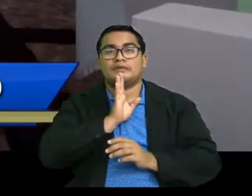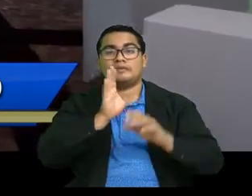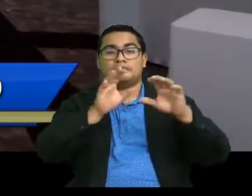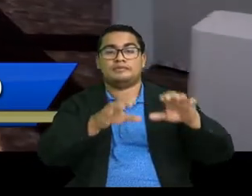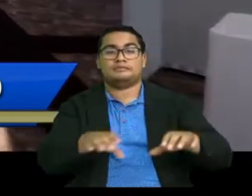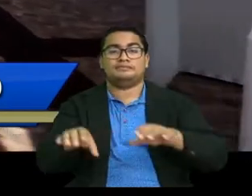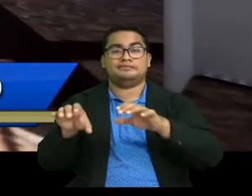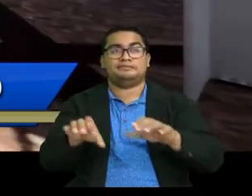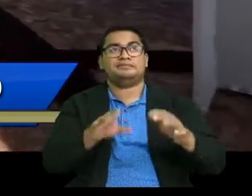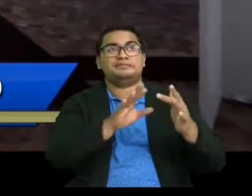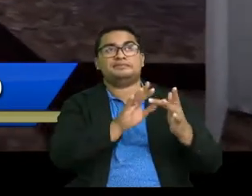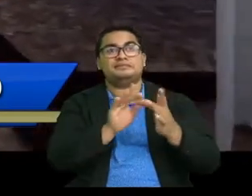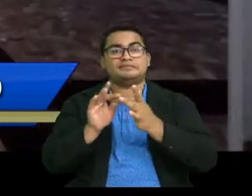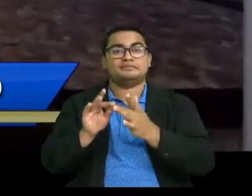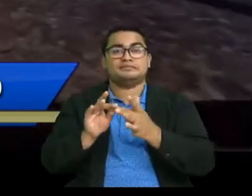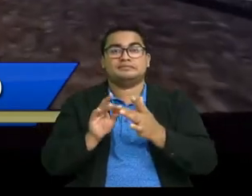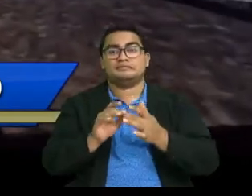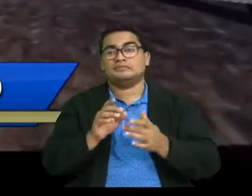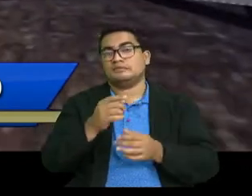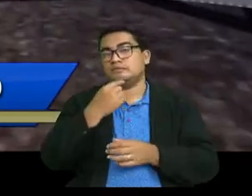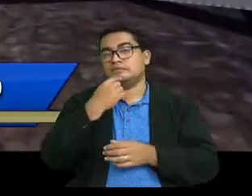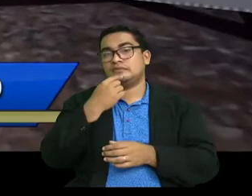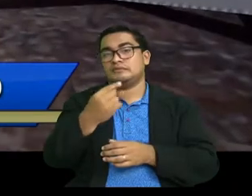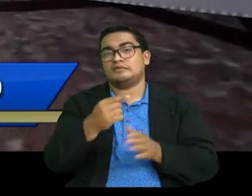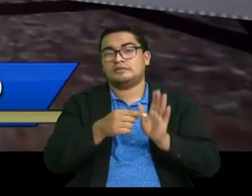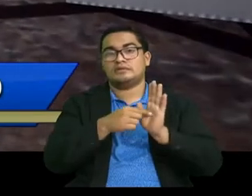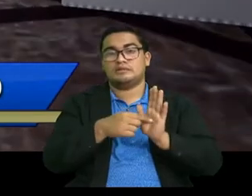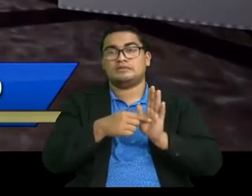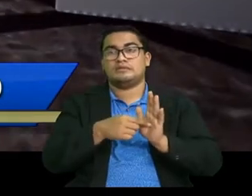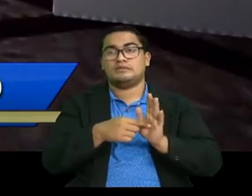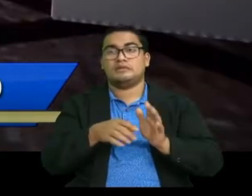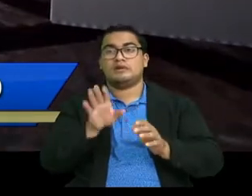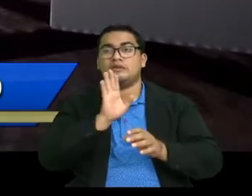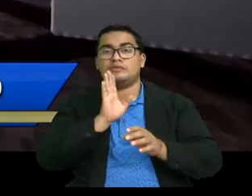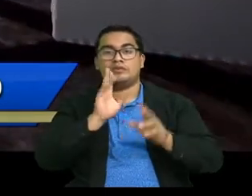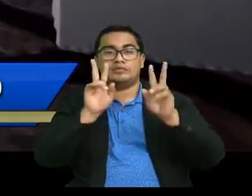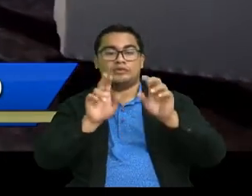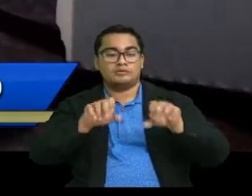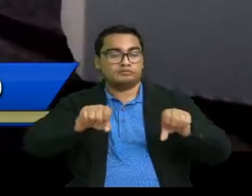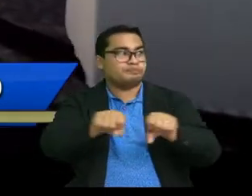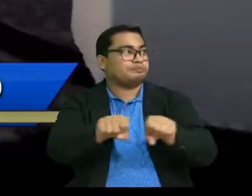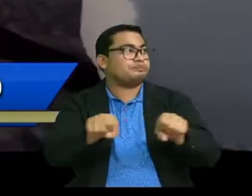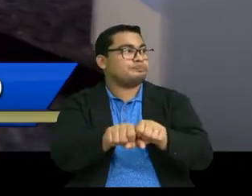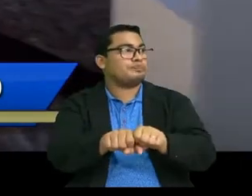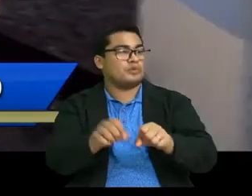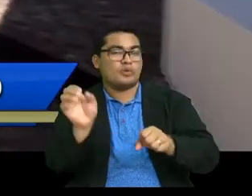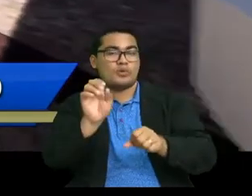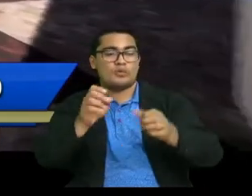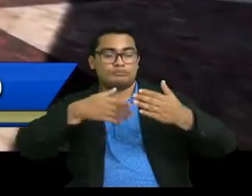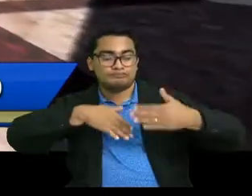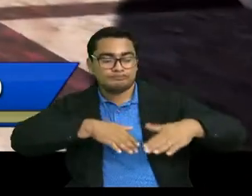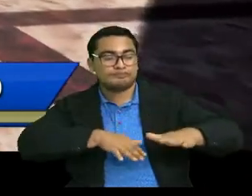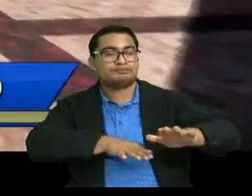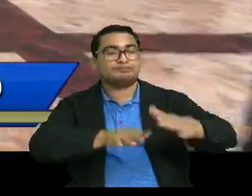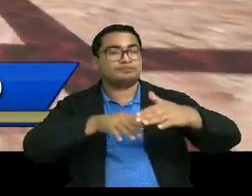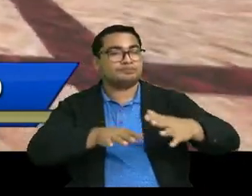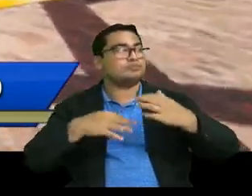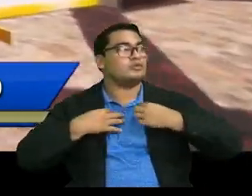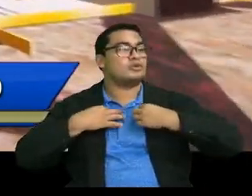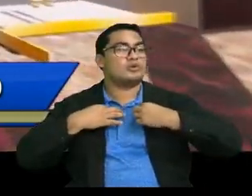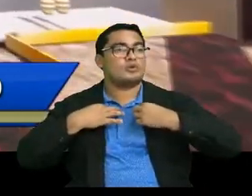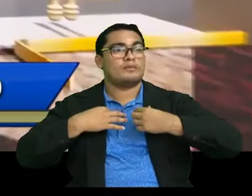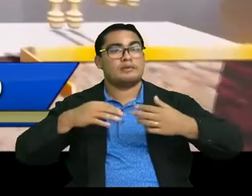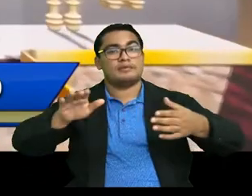actividad en particular, por ejemplo, si hablamos de cuero, calzado o de textil, sino que estamos viendo los